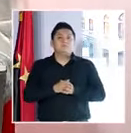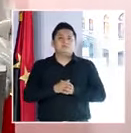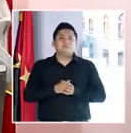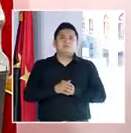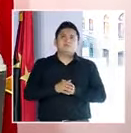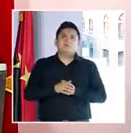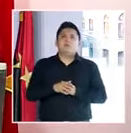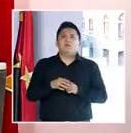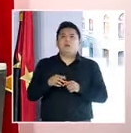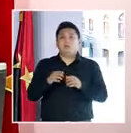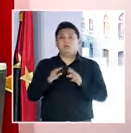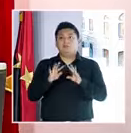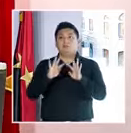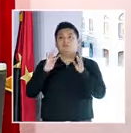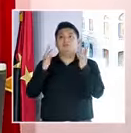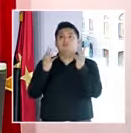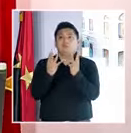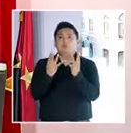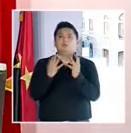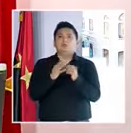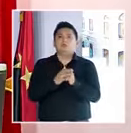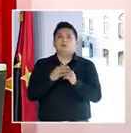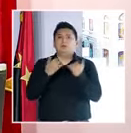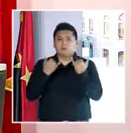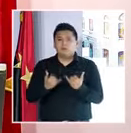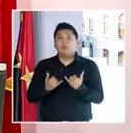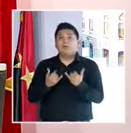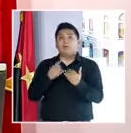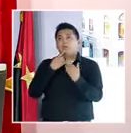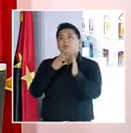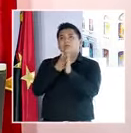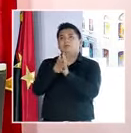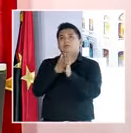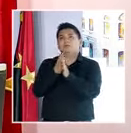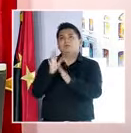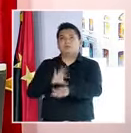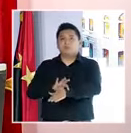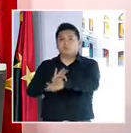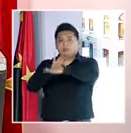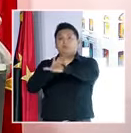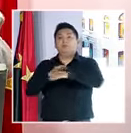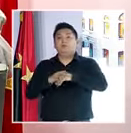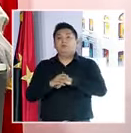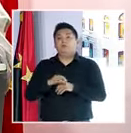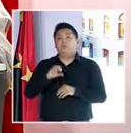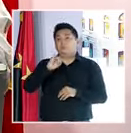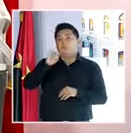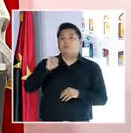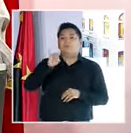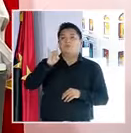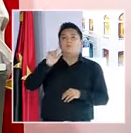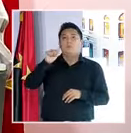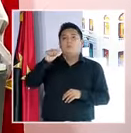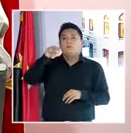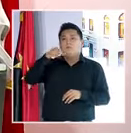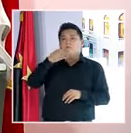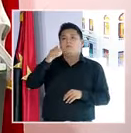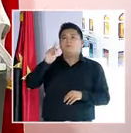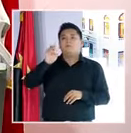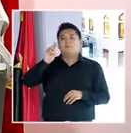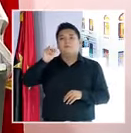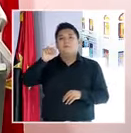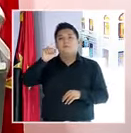los congresistas, y debo mencionar en la noche de hoy al doctor Juan Fernando Cristo, en